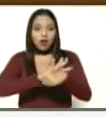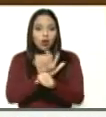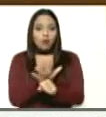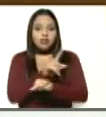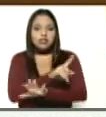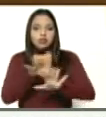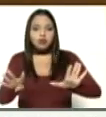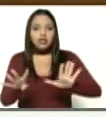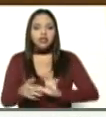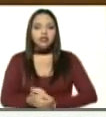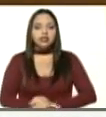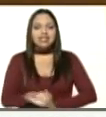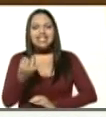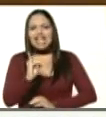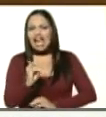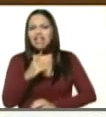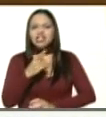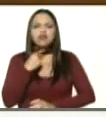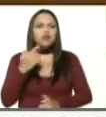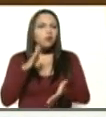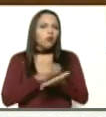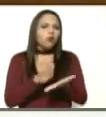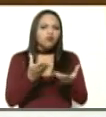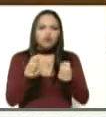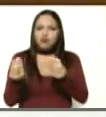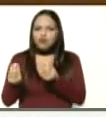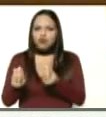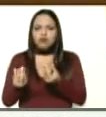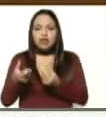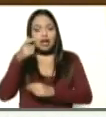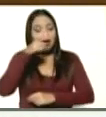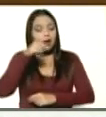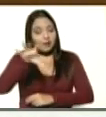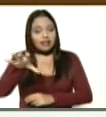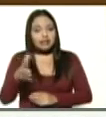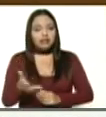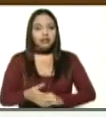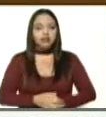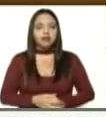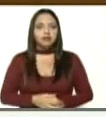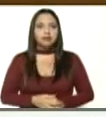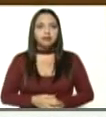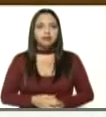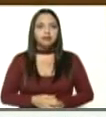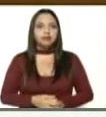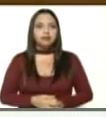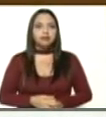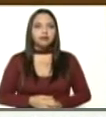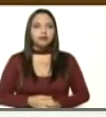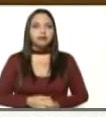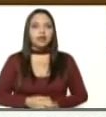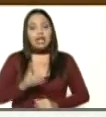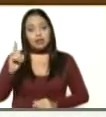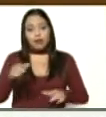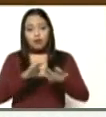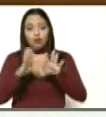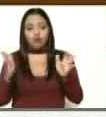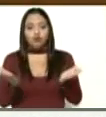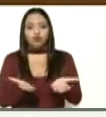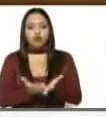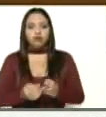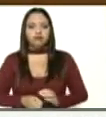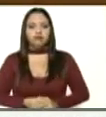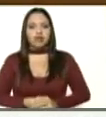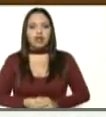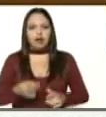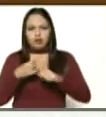que ha causado pérdidas en nuestro país y ha causado pérdidas en el mundo, pero que